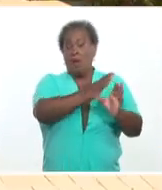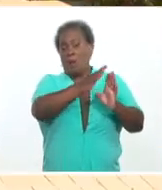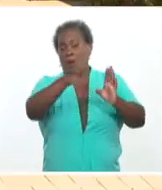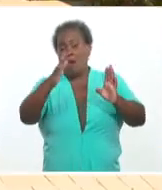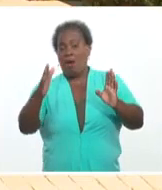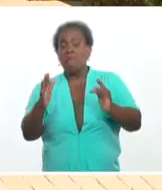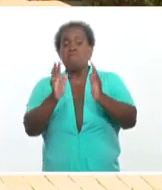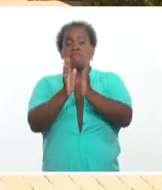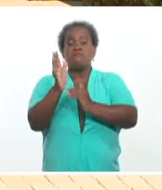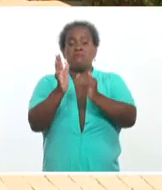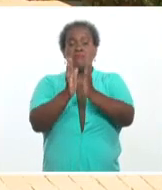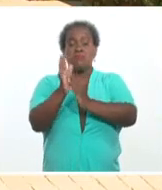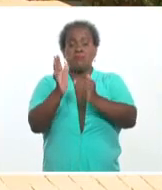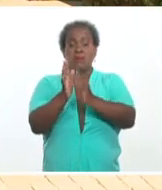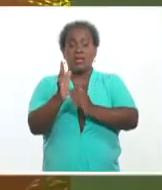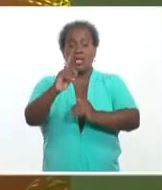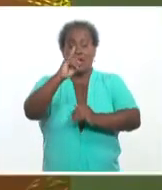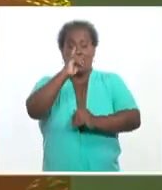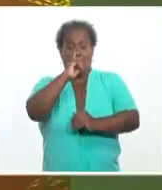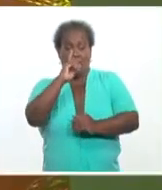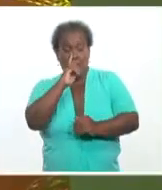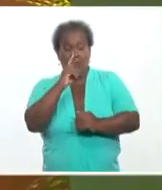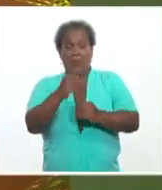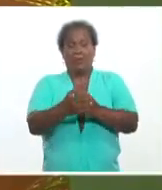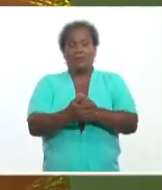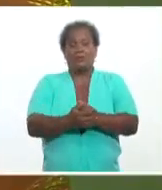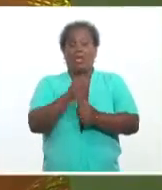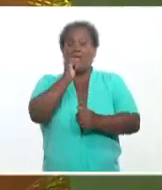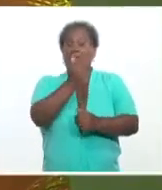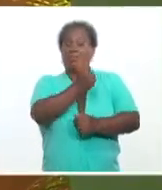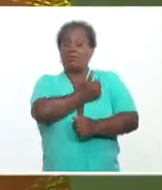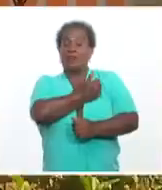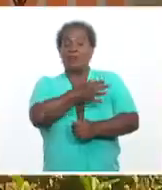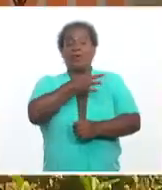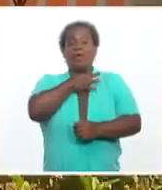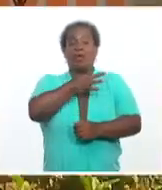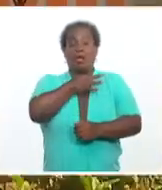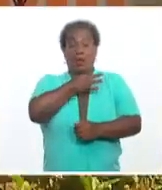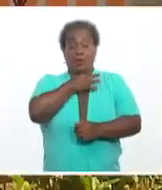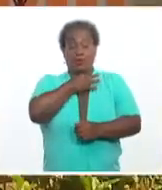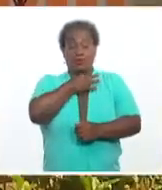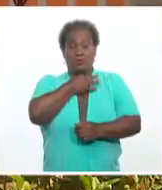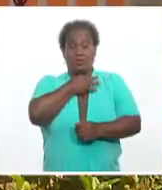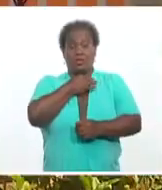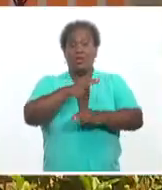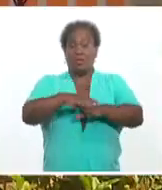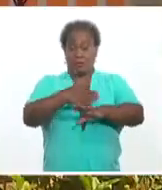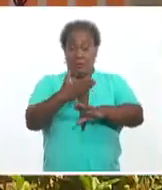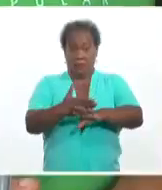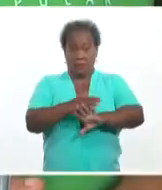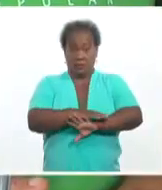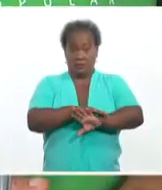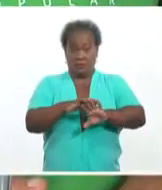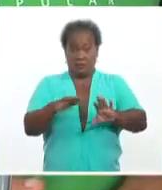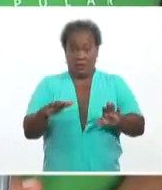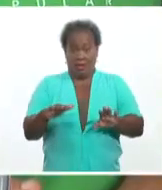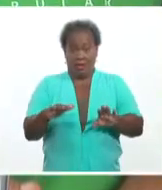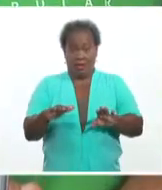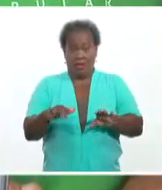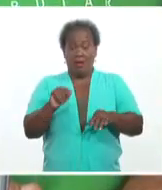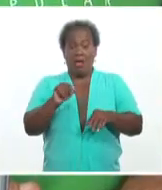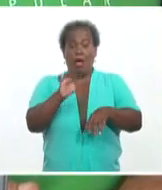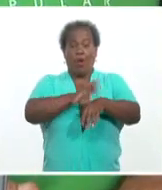de de noviembre diciembre y enero y pasamos entonces a la parte de la